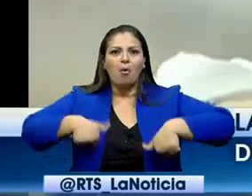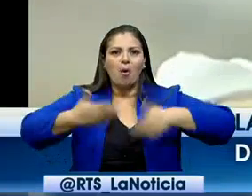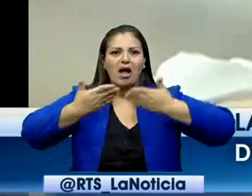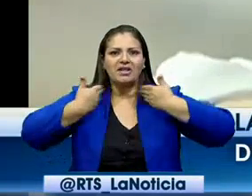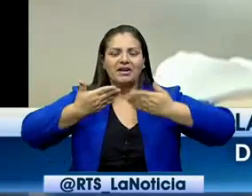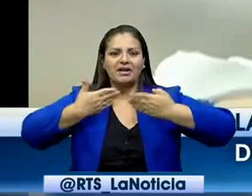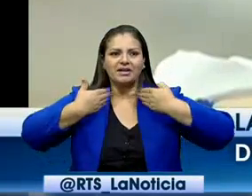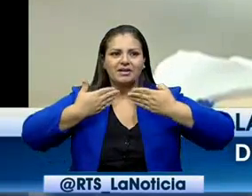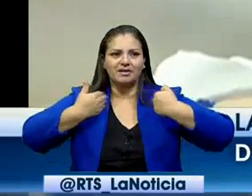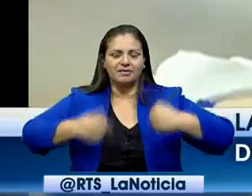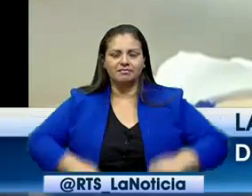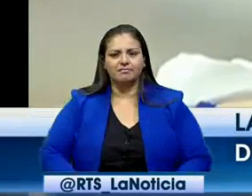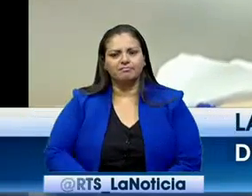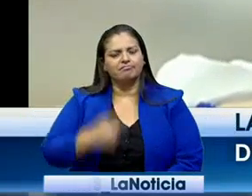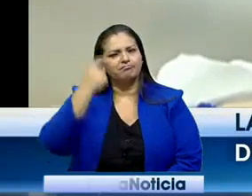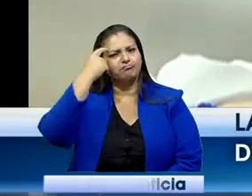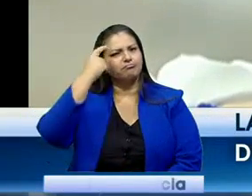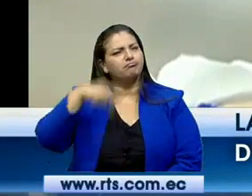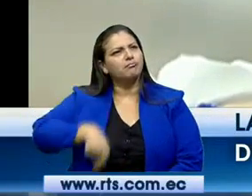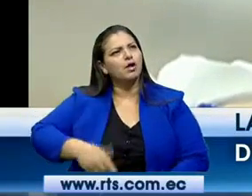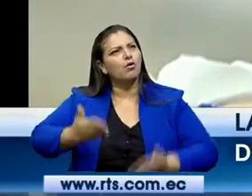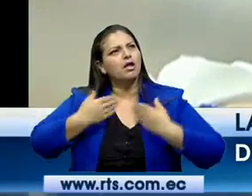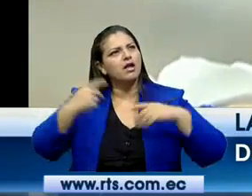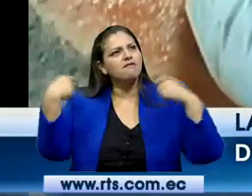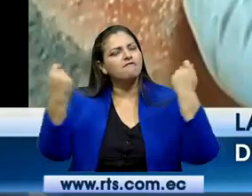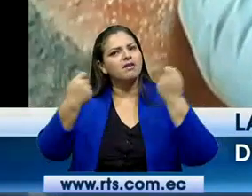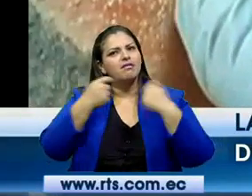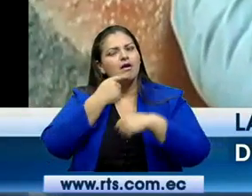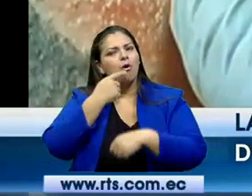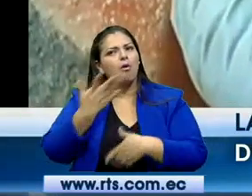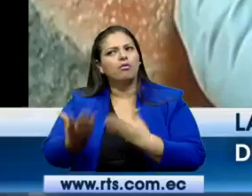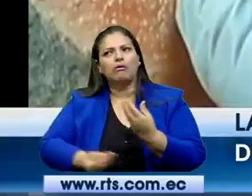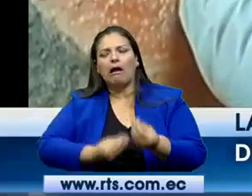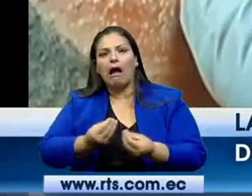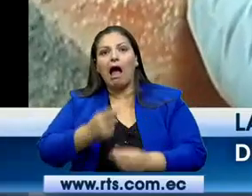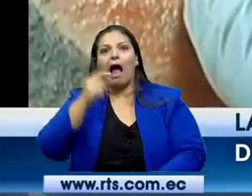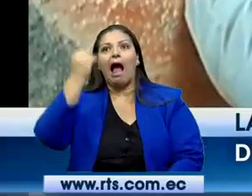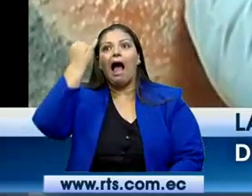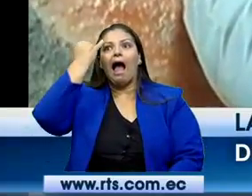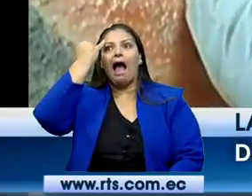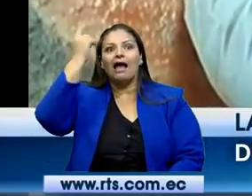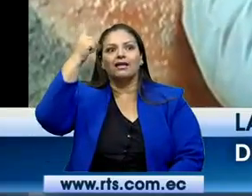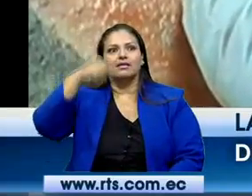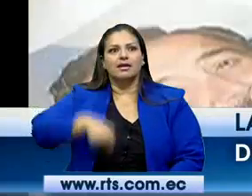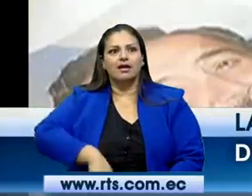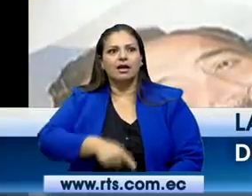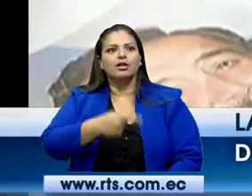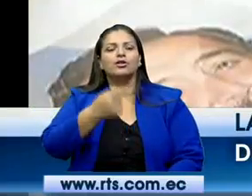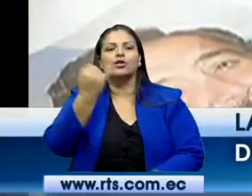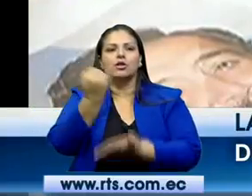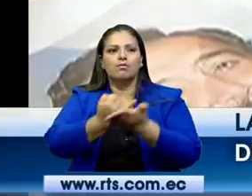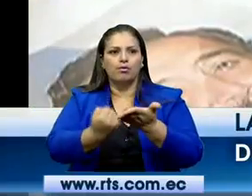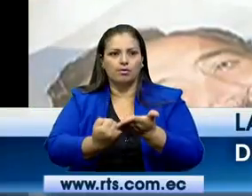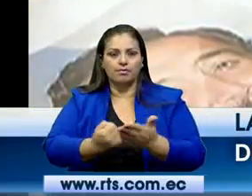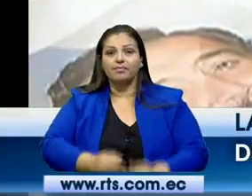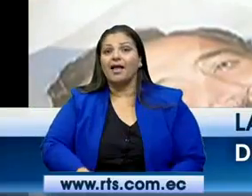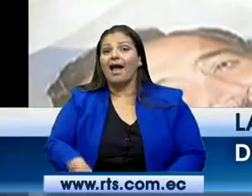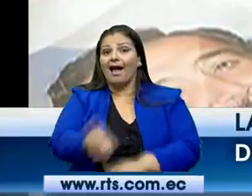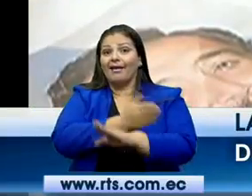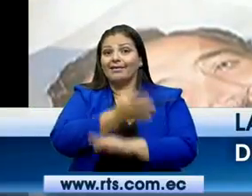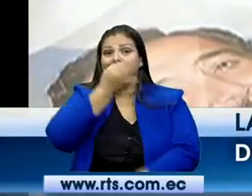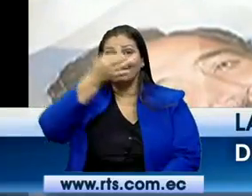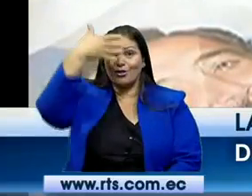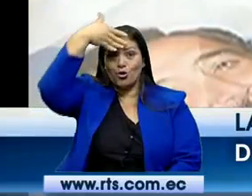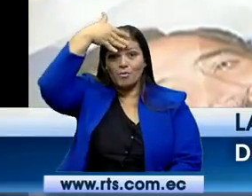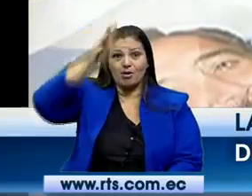tema referente a la ciudad. Cuando estuvimos en Santo Domingo hicimos, por ejemplo, a una india que representaba a los indígenas. En este